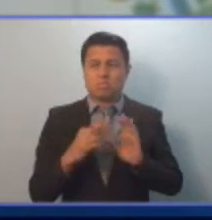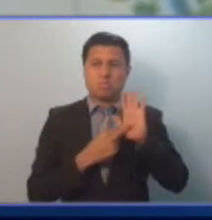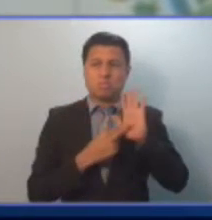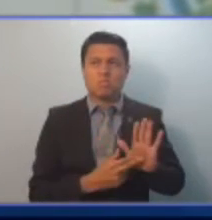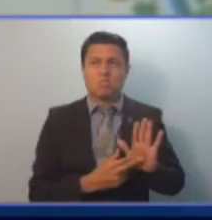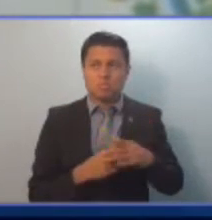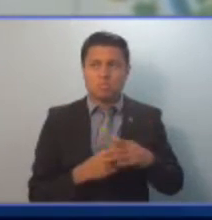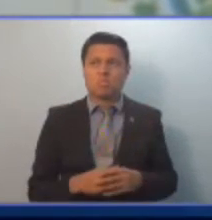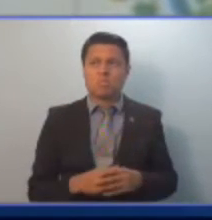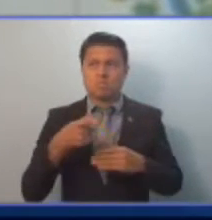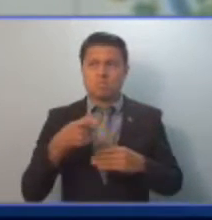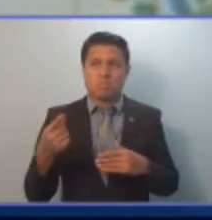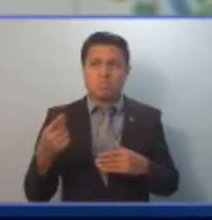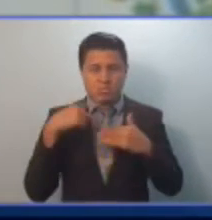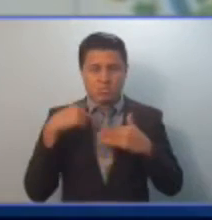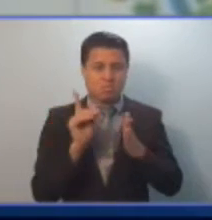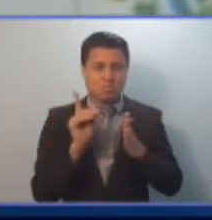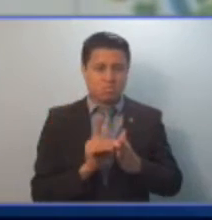como legisladores.